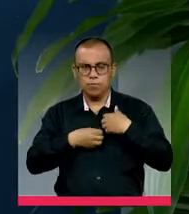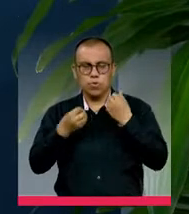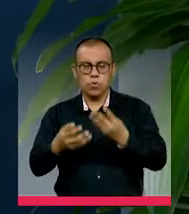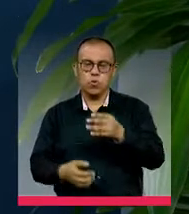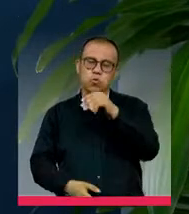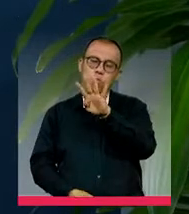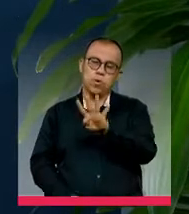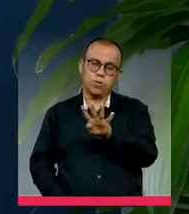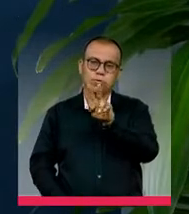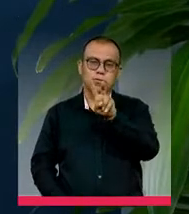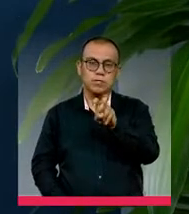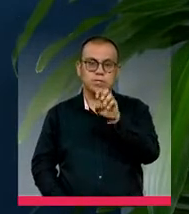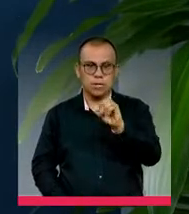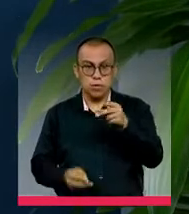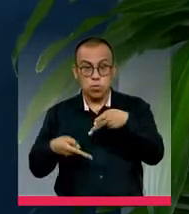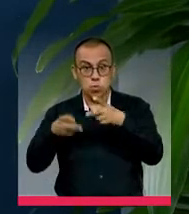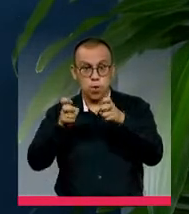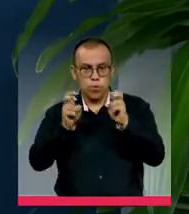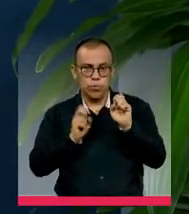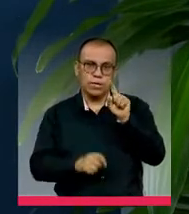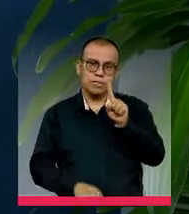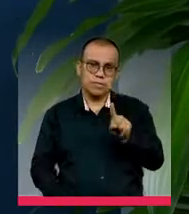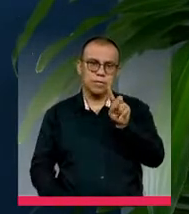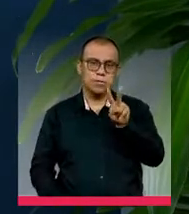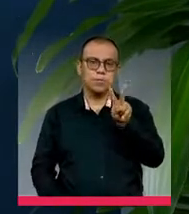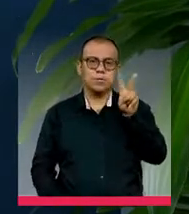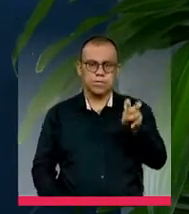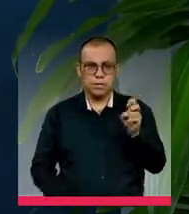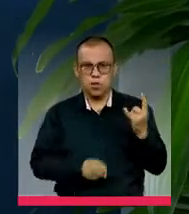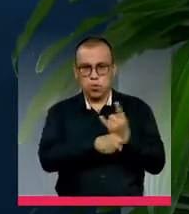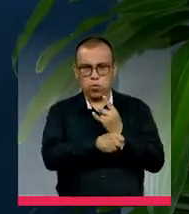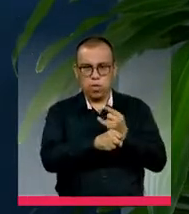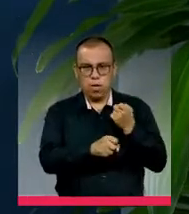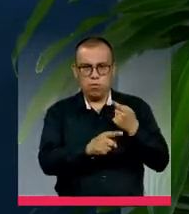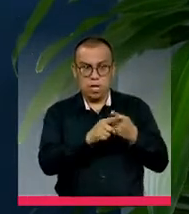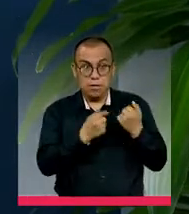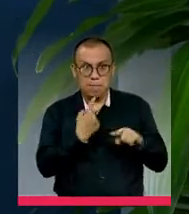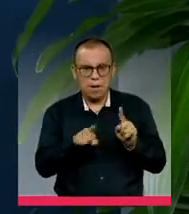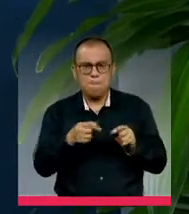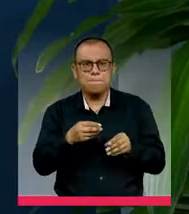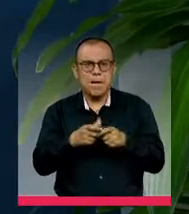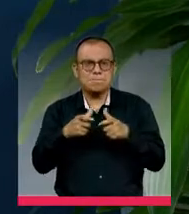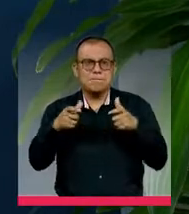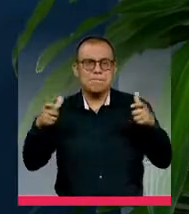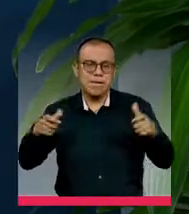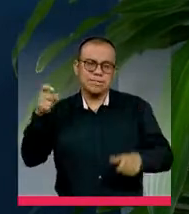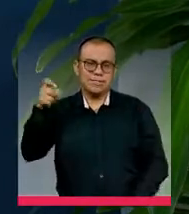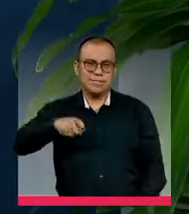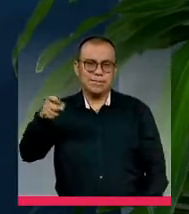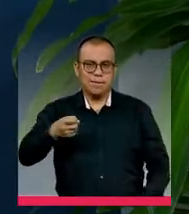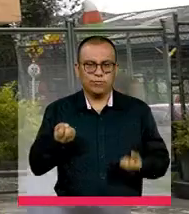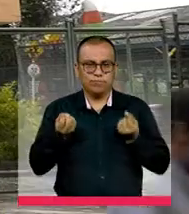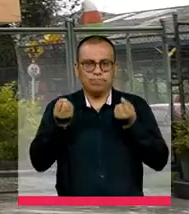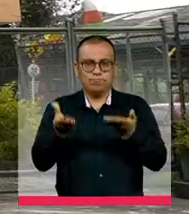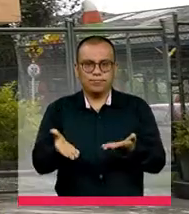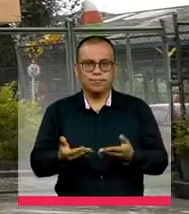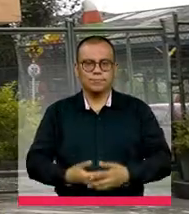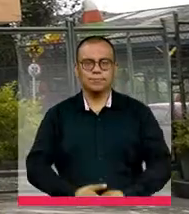438 equipos nuevos y 127 usados sin embargo más niños necesitan de su aporte